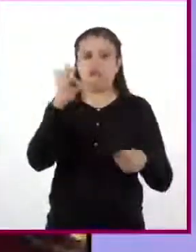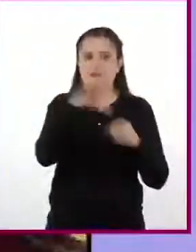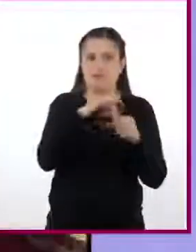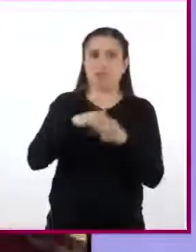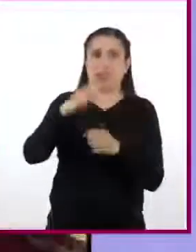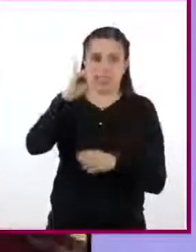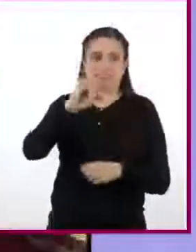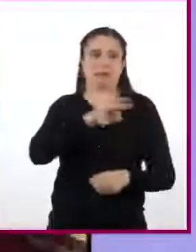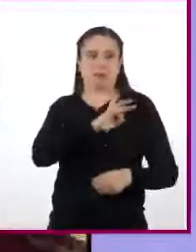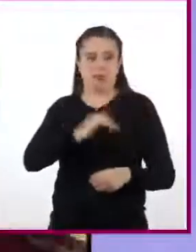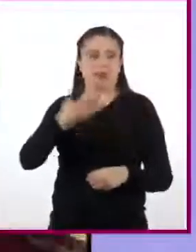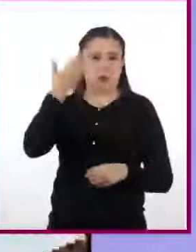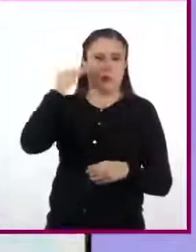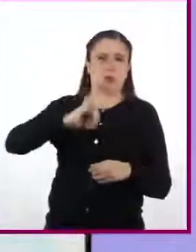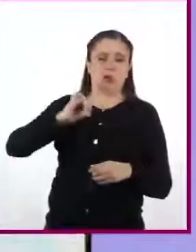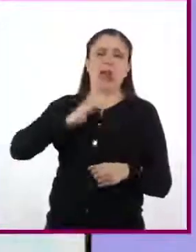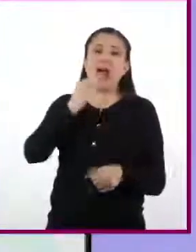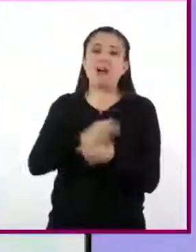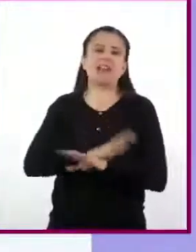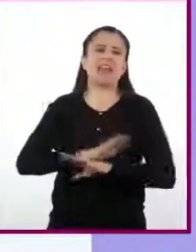prácticamente universal.